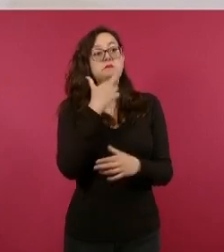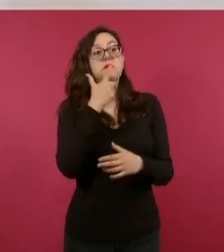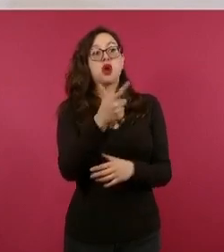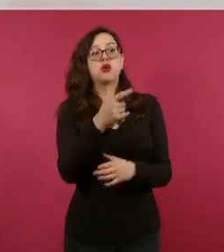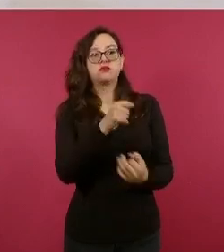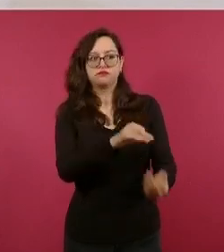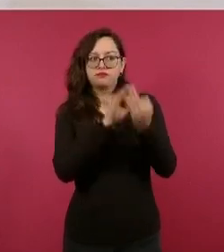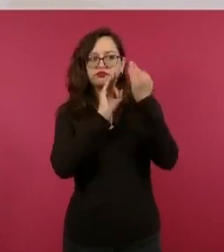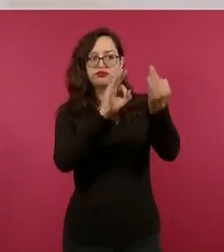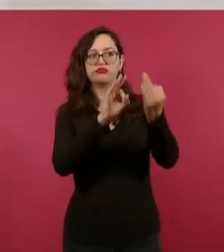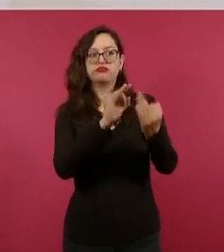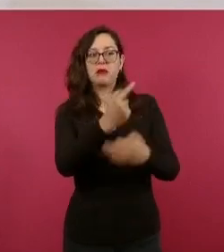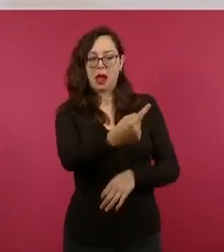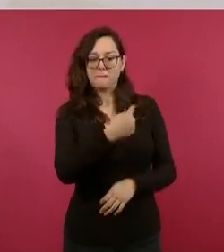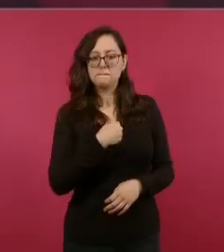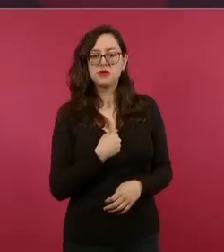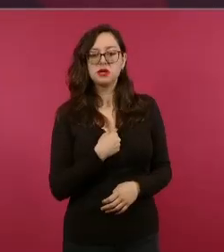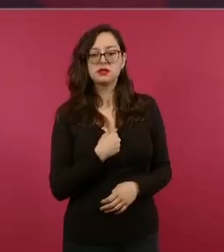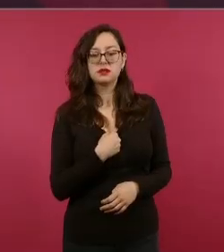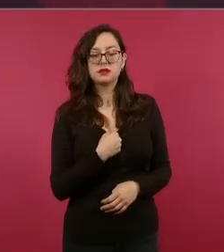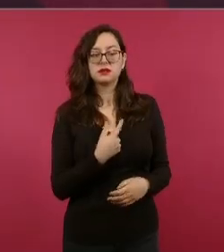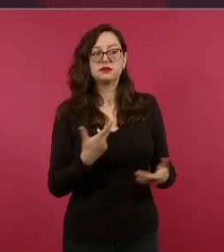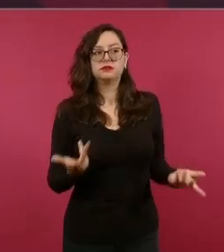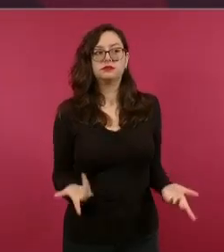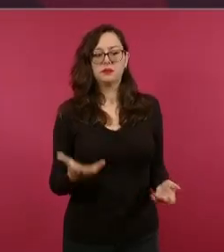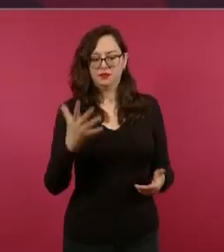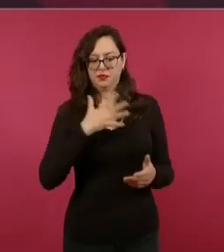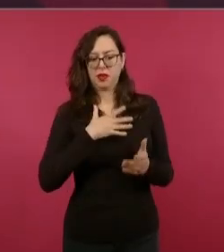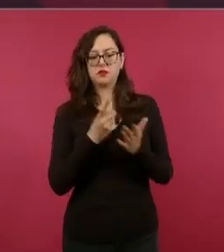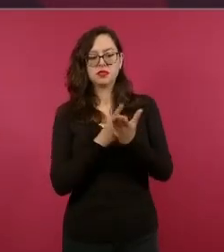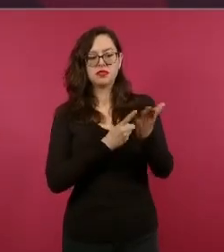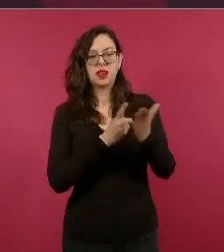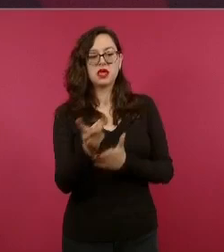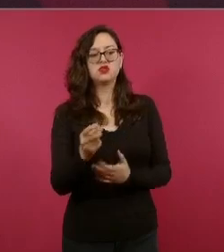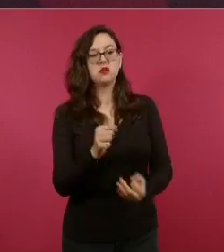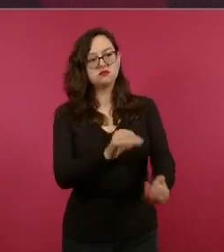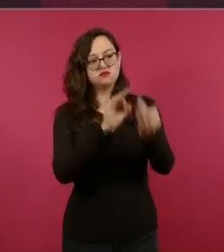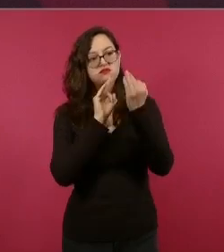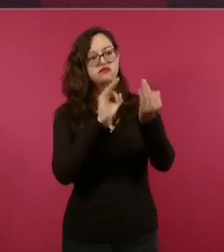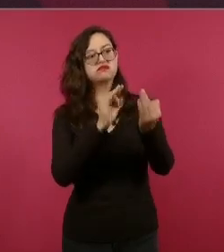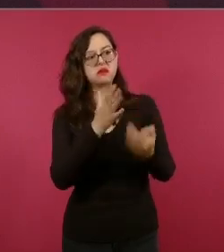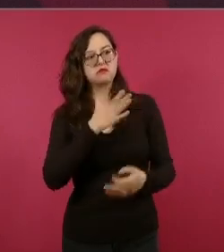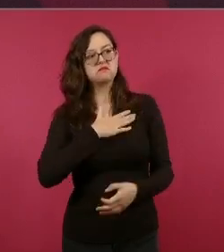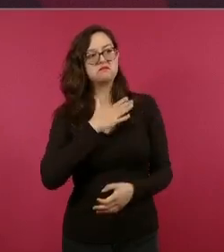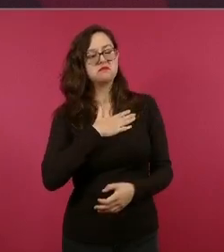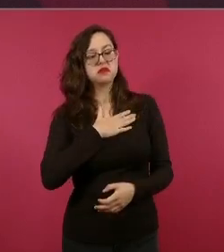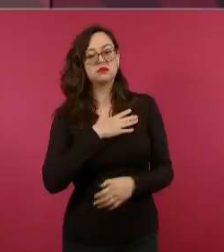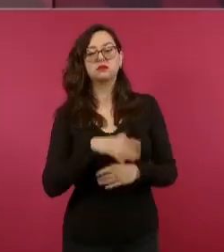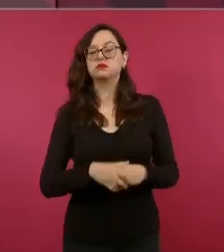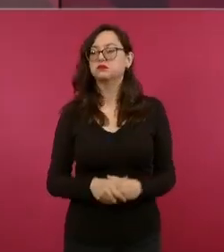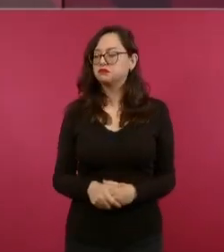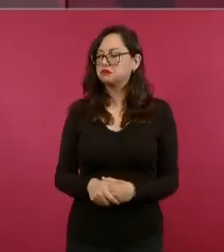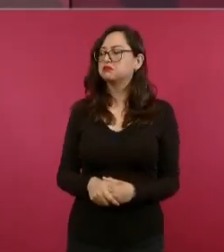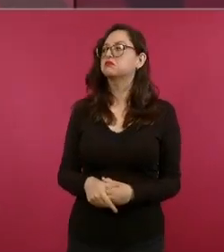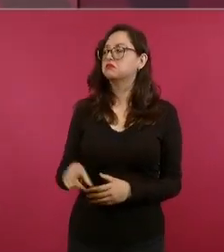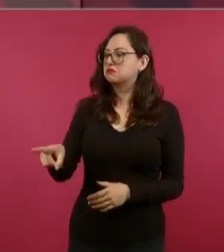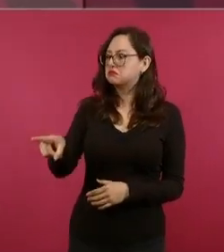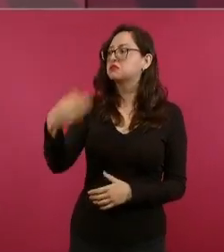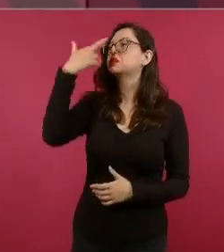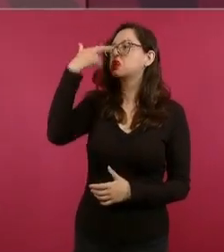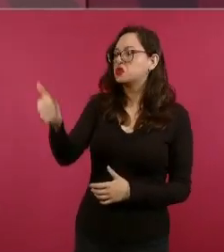Queremos que lo que nos corresponda nos llegue directo, y así lo estamos haciendo.